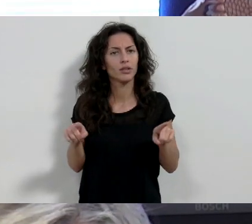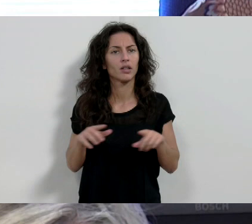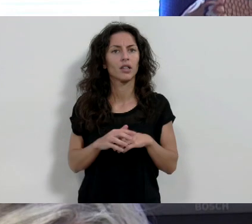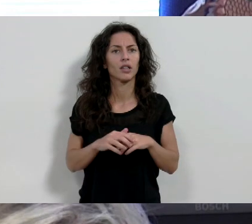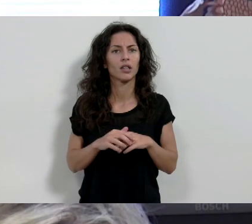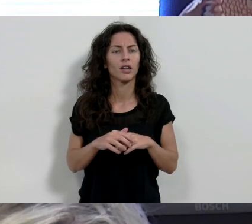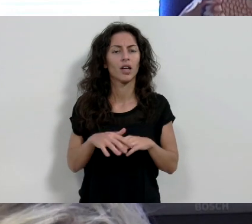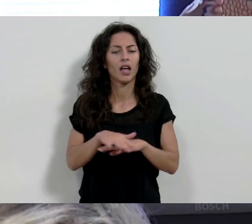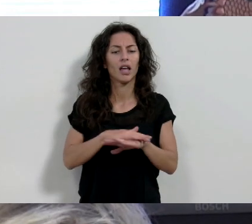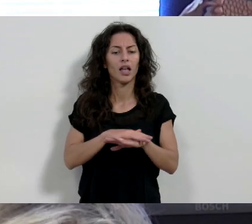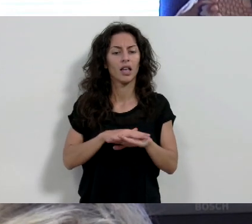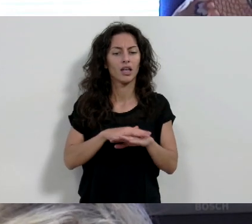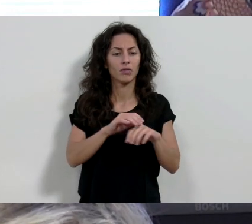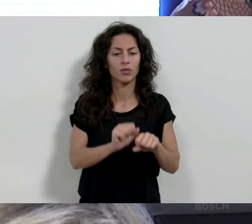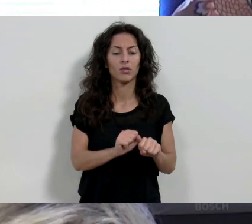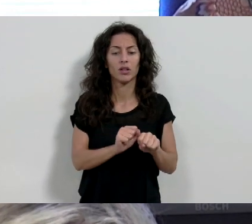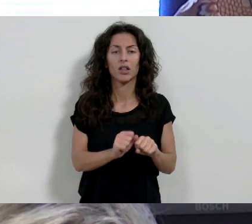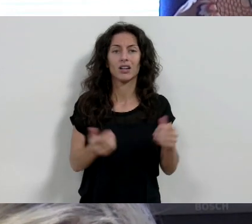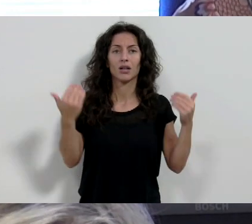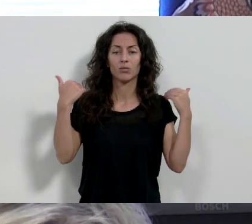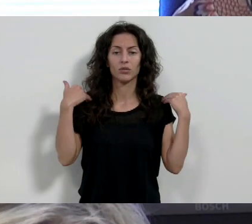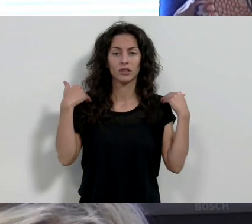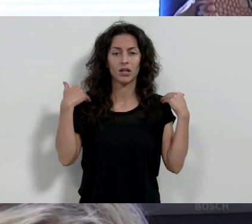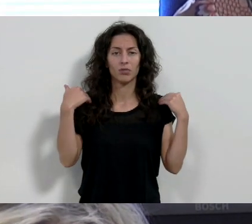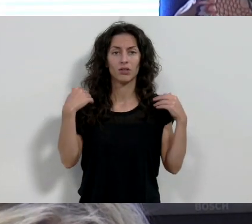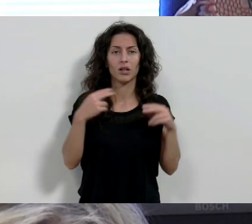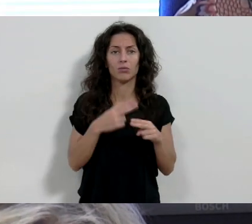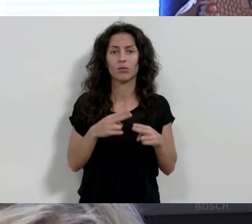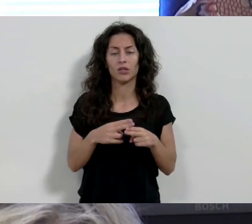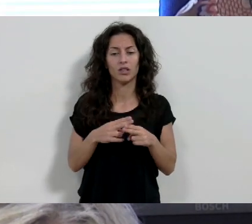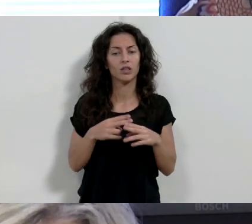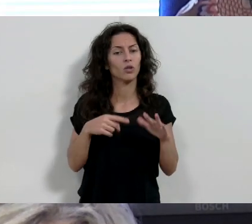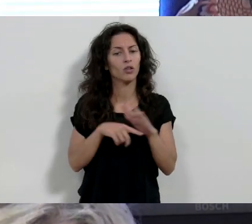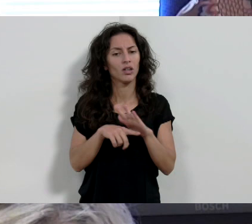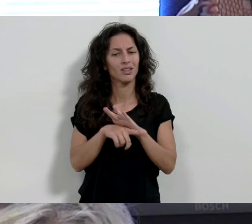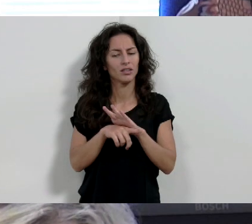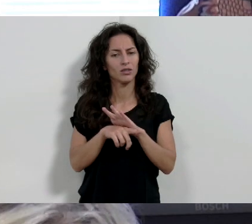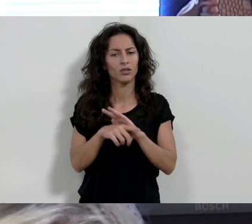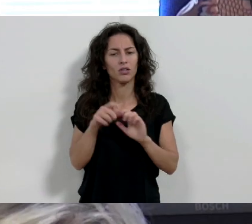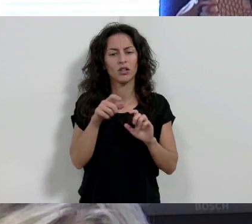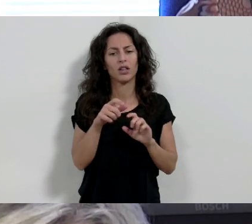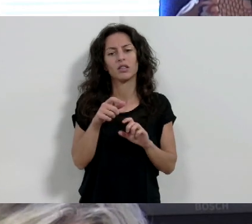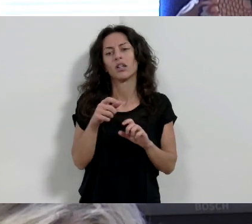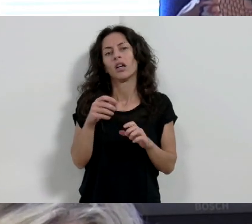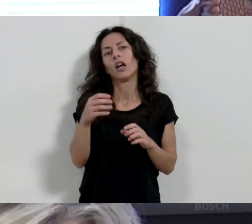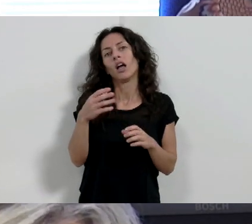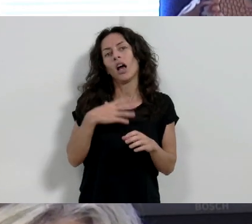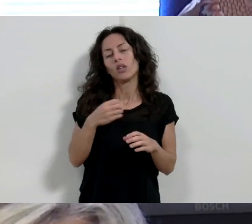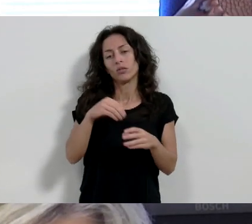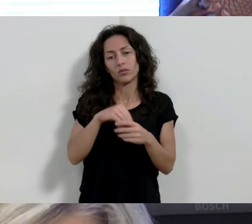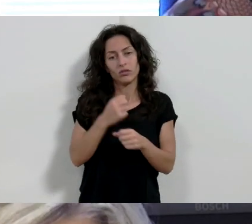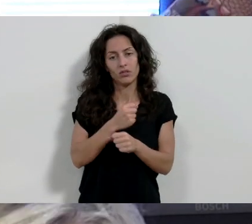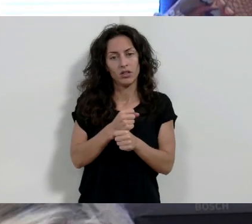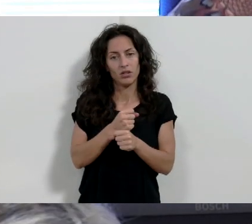los responsables políticos, los gestores del ayuntamiento, pueden hacer mucho más. Deberían ser mucho